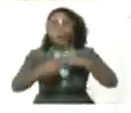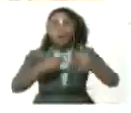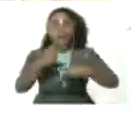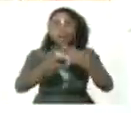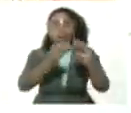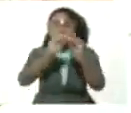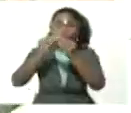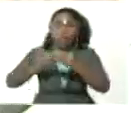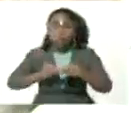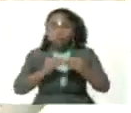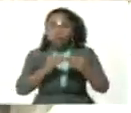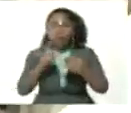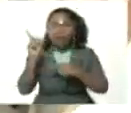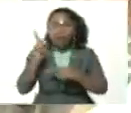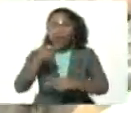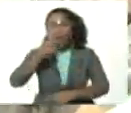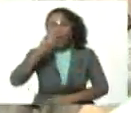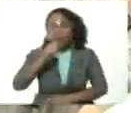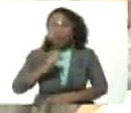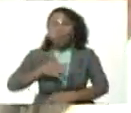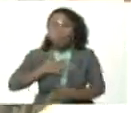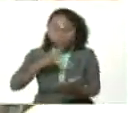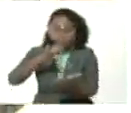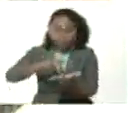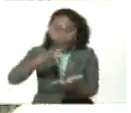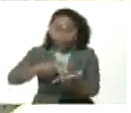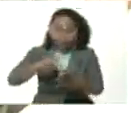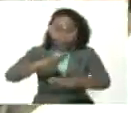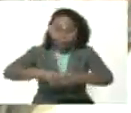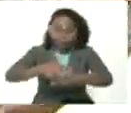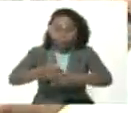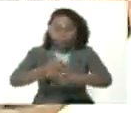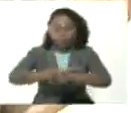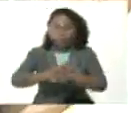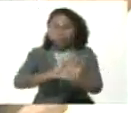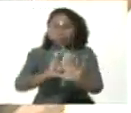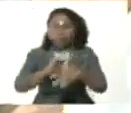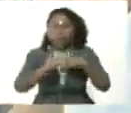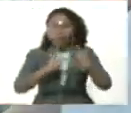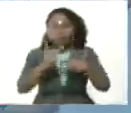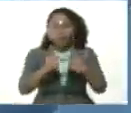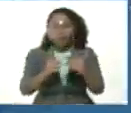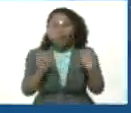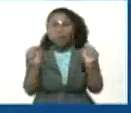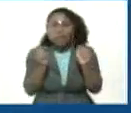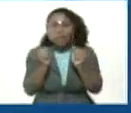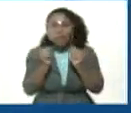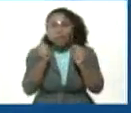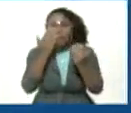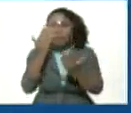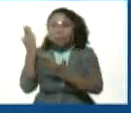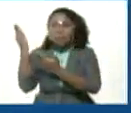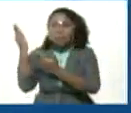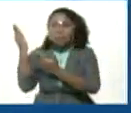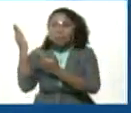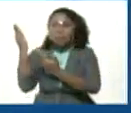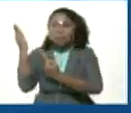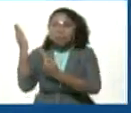enfriamiento. Este café lo pueden palpar, lo pueden tocar. Ya está en un proceso de enfriamiento y ven el tamaño del grano.